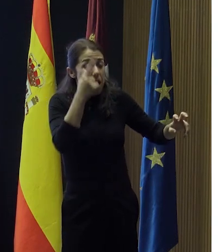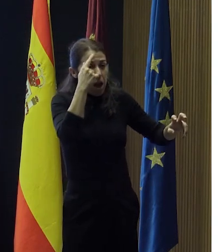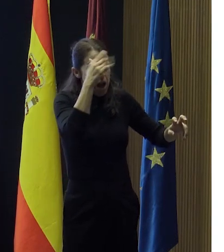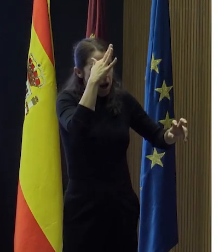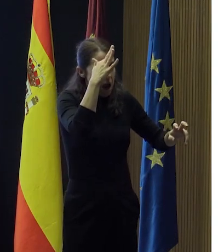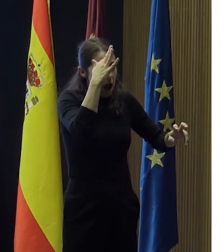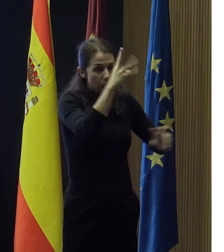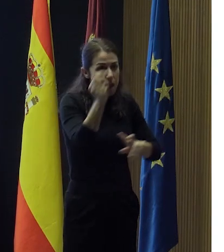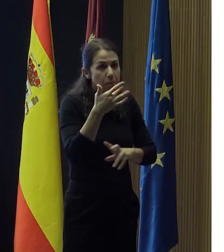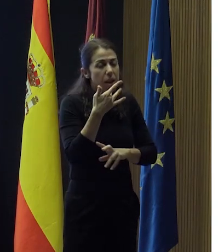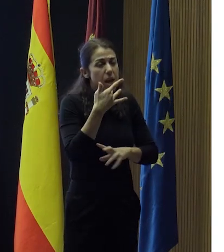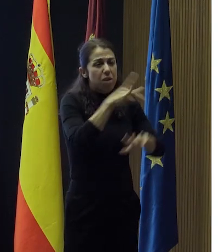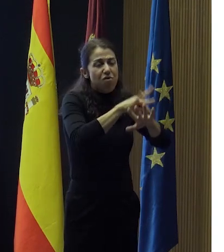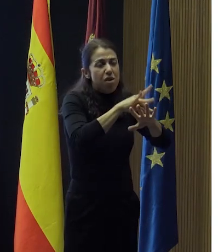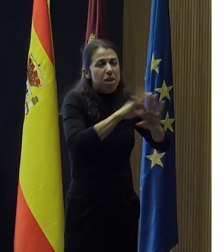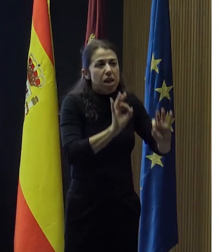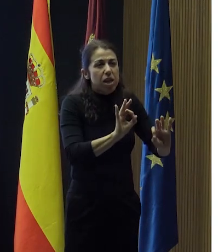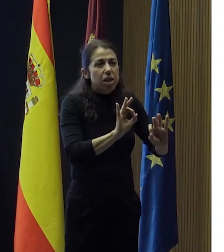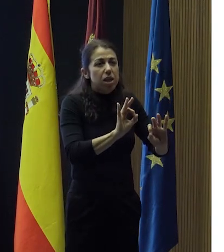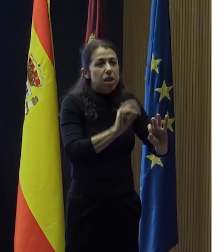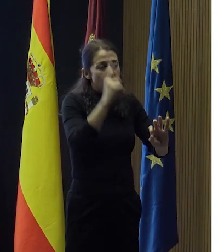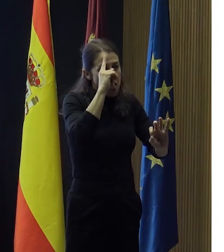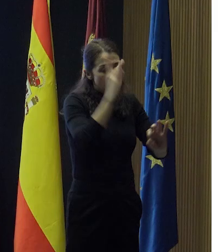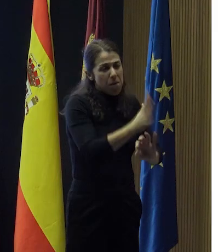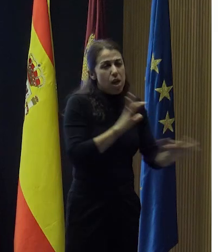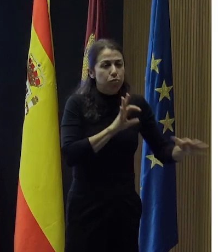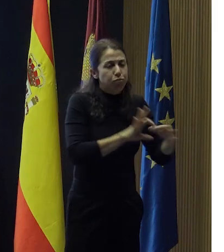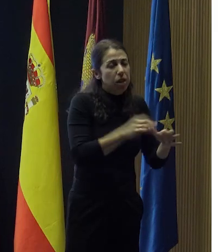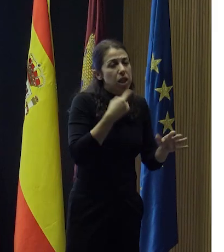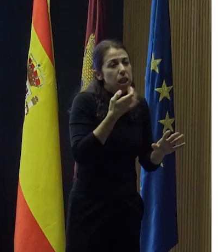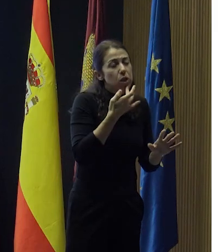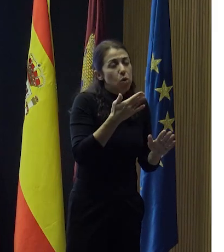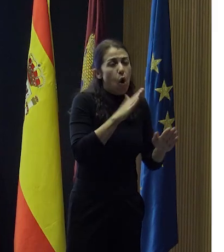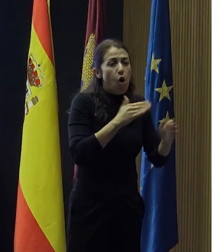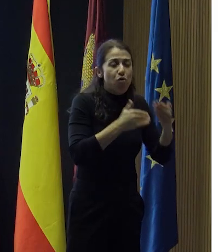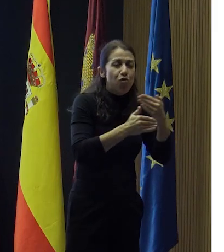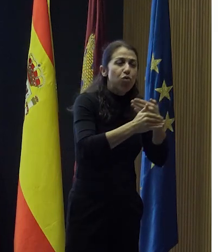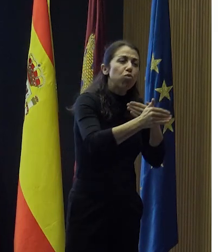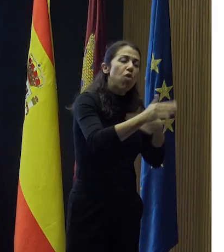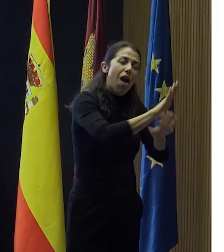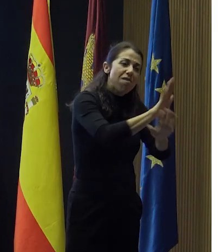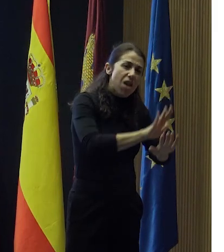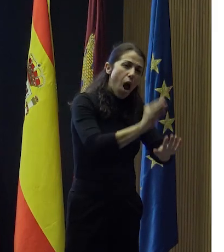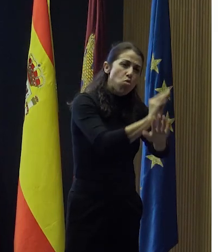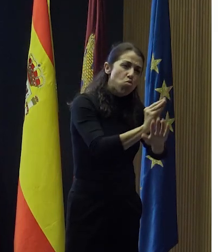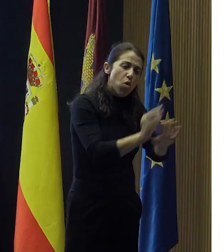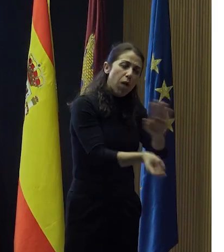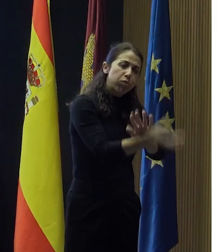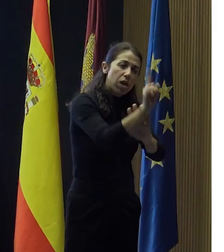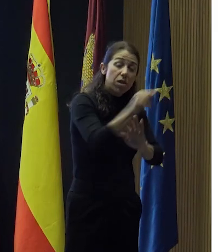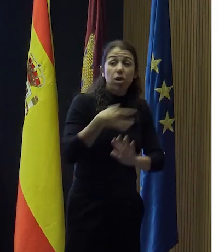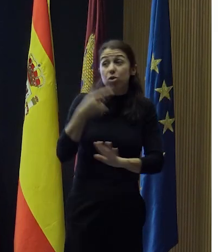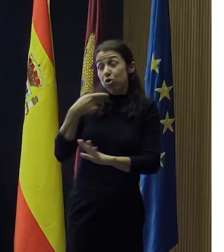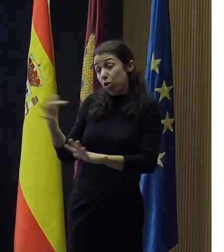de las enfermedades de demencia. Que si esto tendrá al final cura. A ver, si no